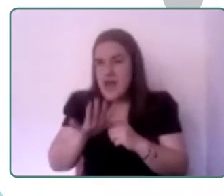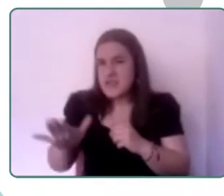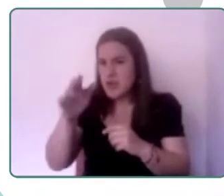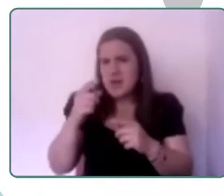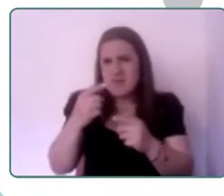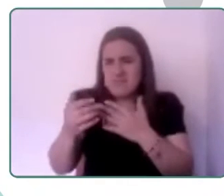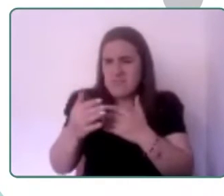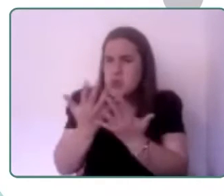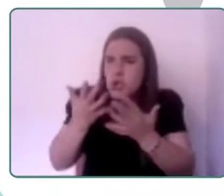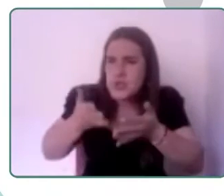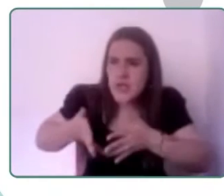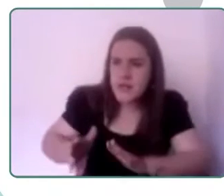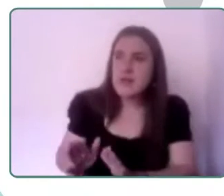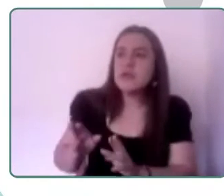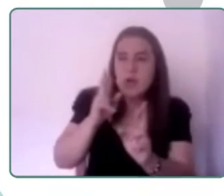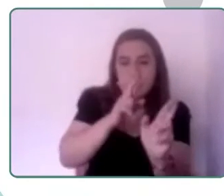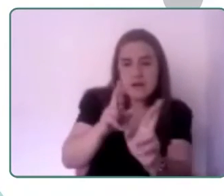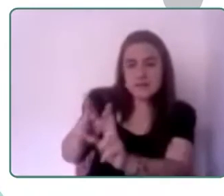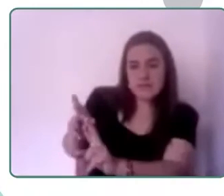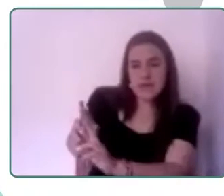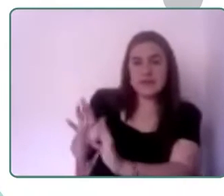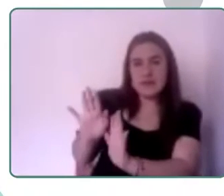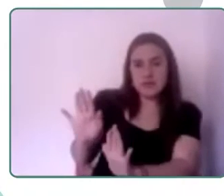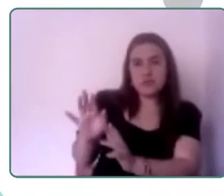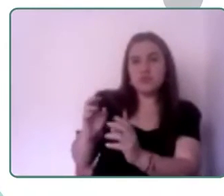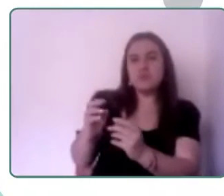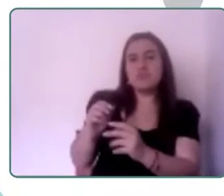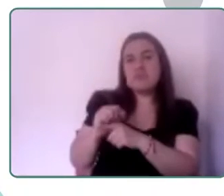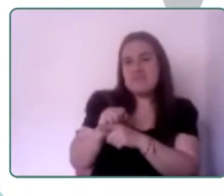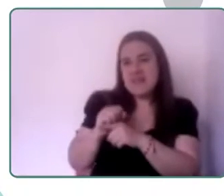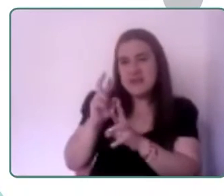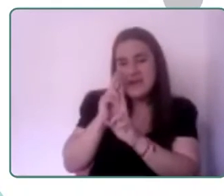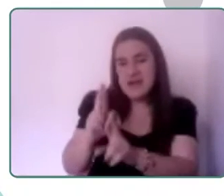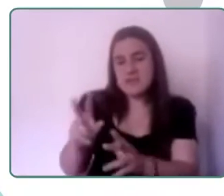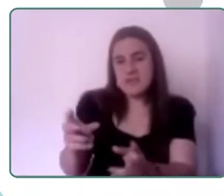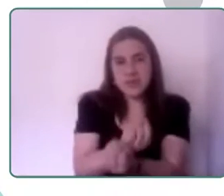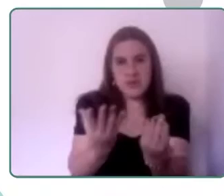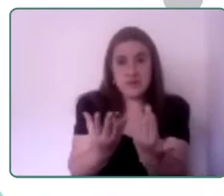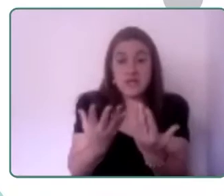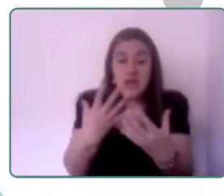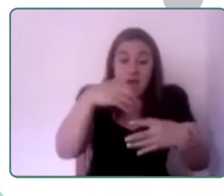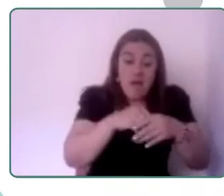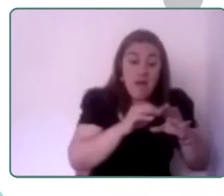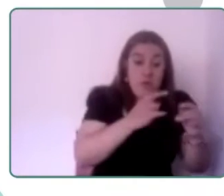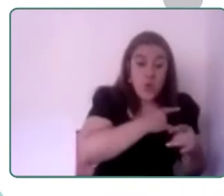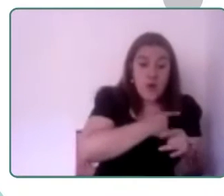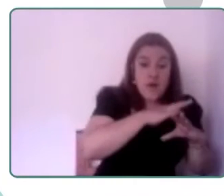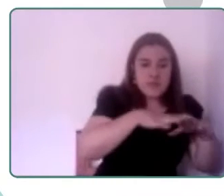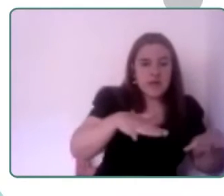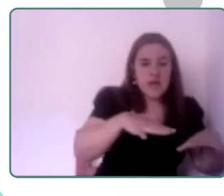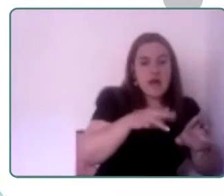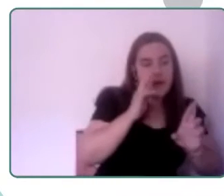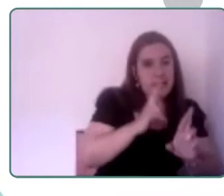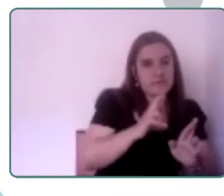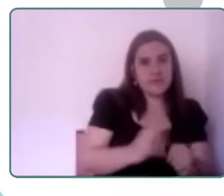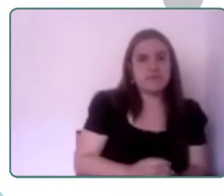esa práctica del respeto a la diversidad humana y en ese espacio universitario y en general en el país. En cuanto